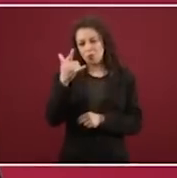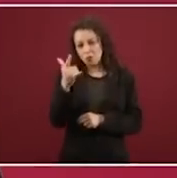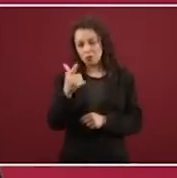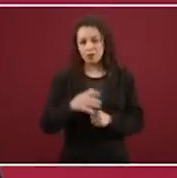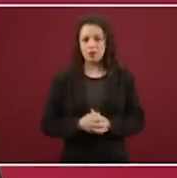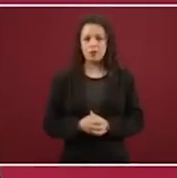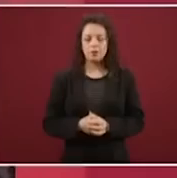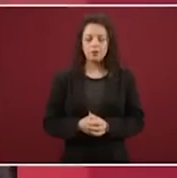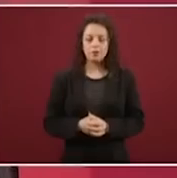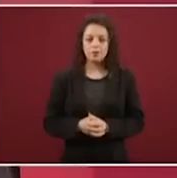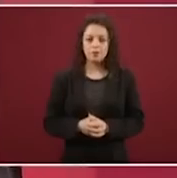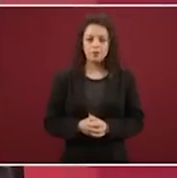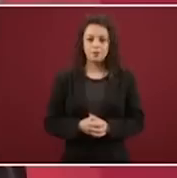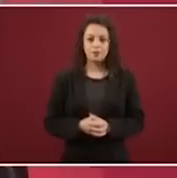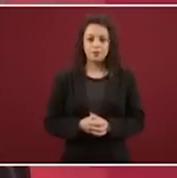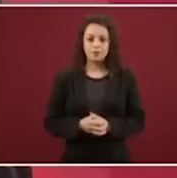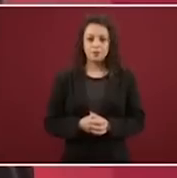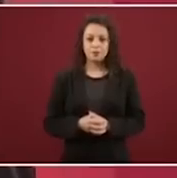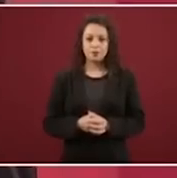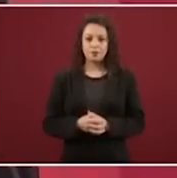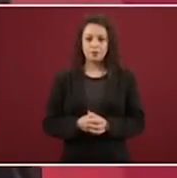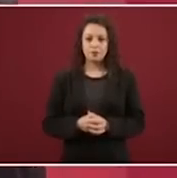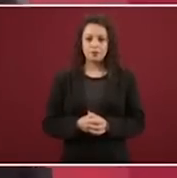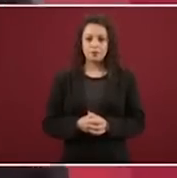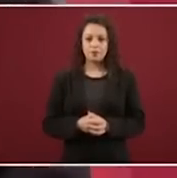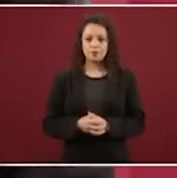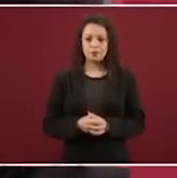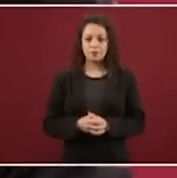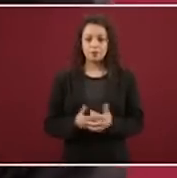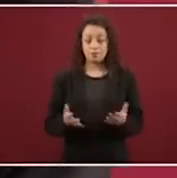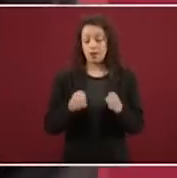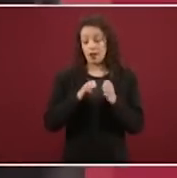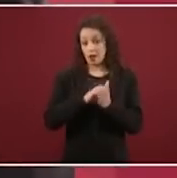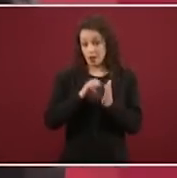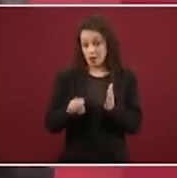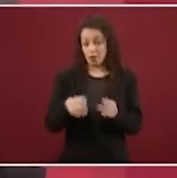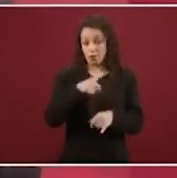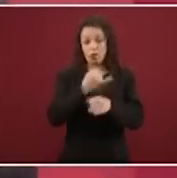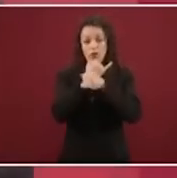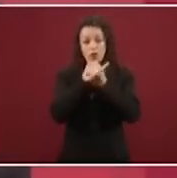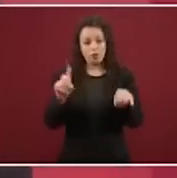ya, por ejemplo, la conmemoración de la independencia